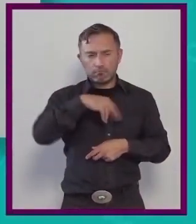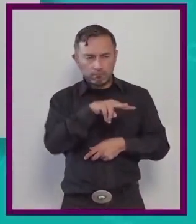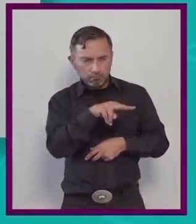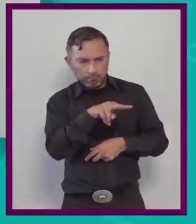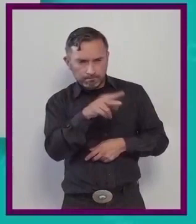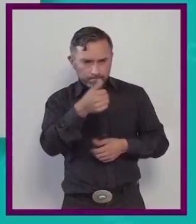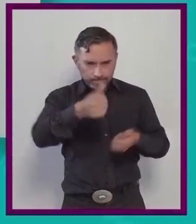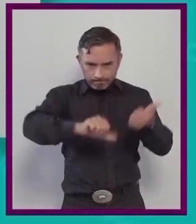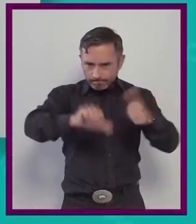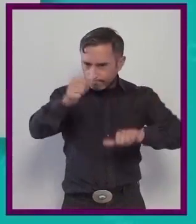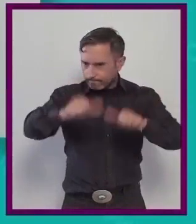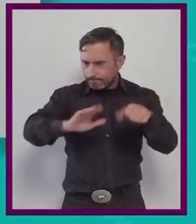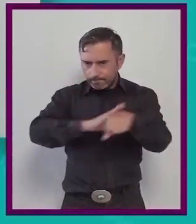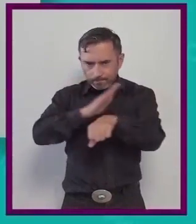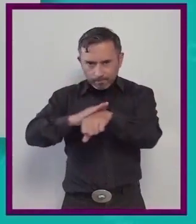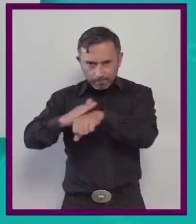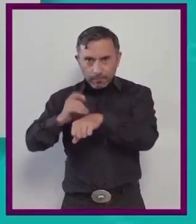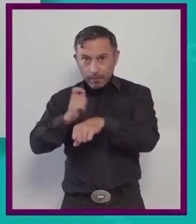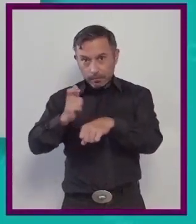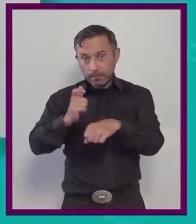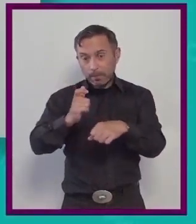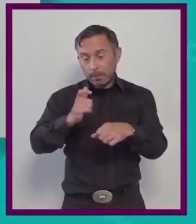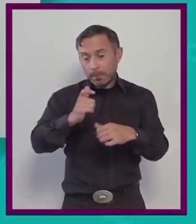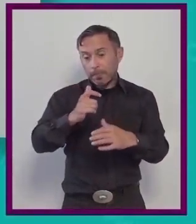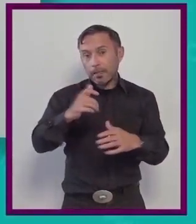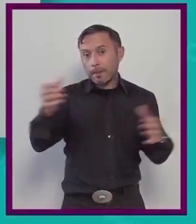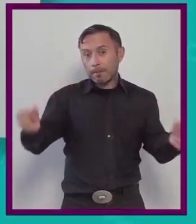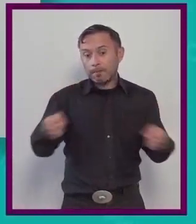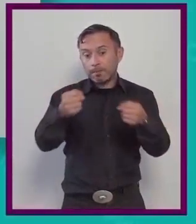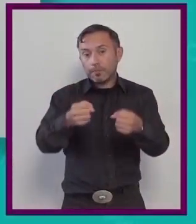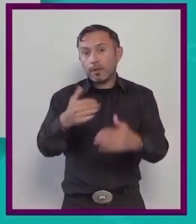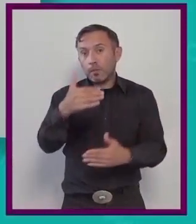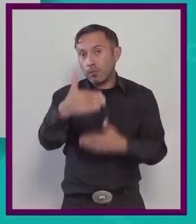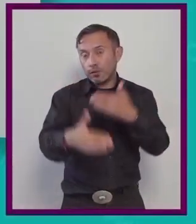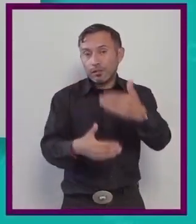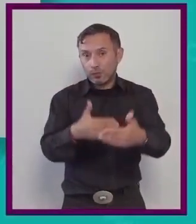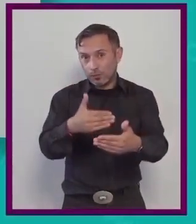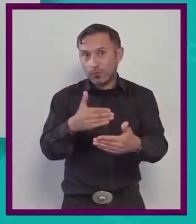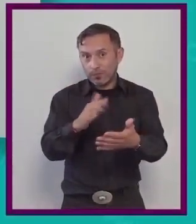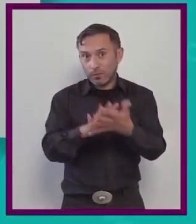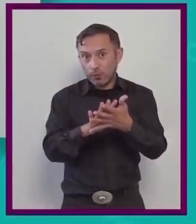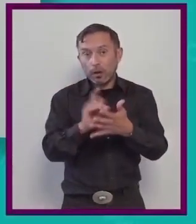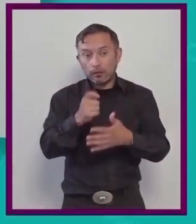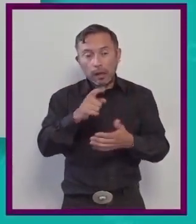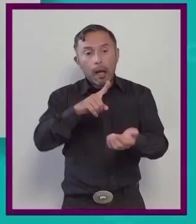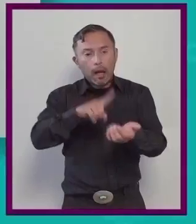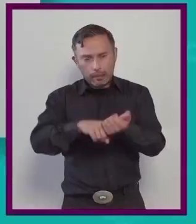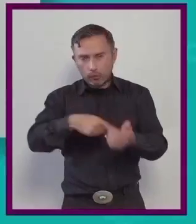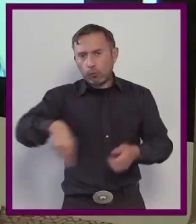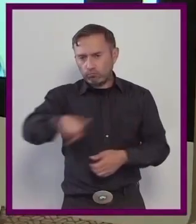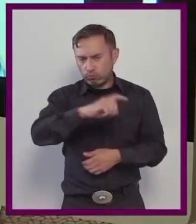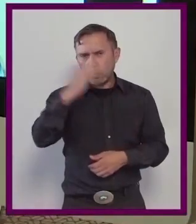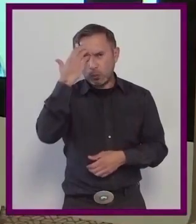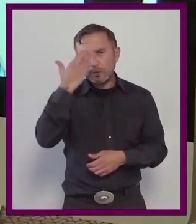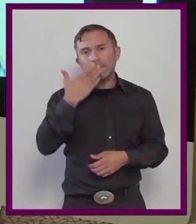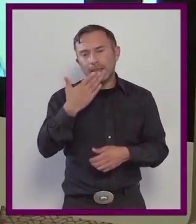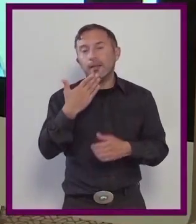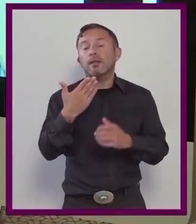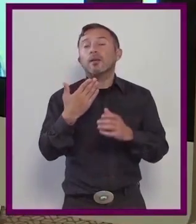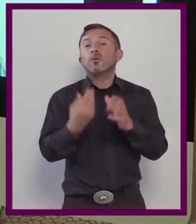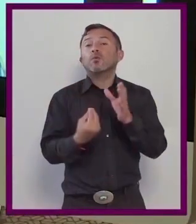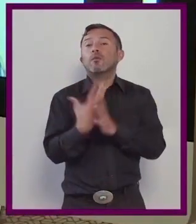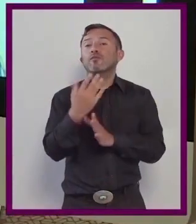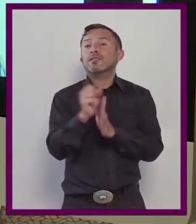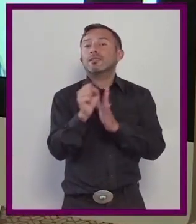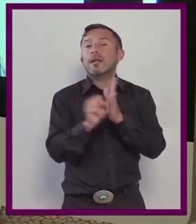sociedad que todas esas partes, todos los sujetos procesales están debidamente educados